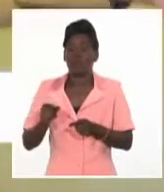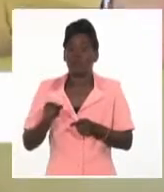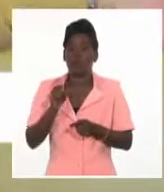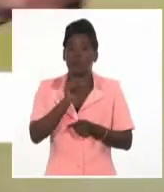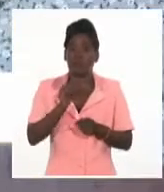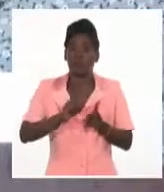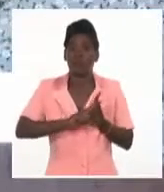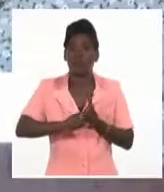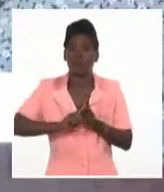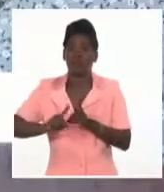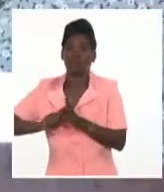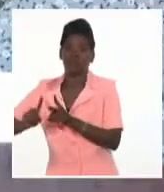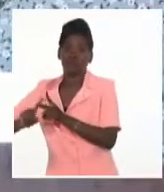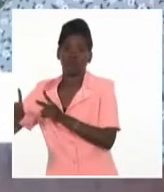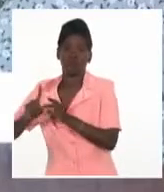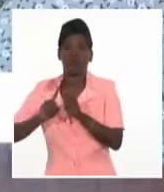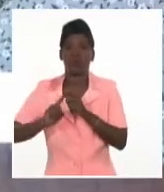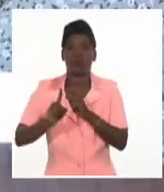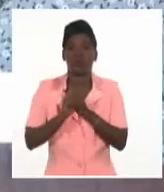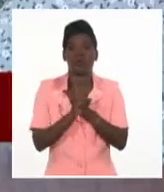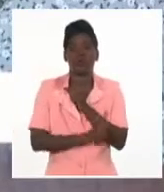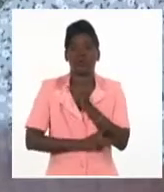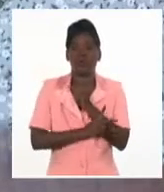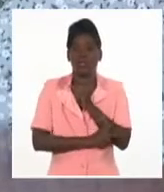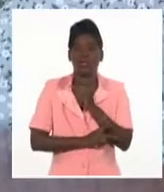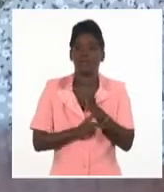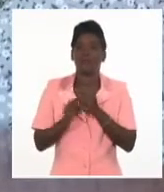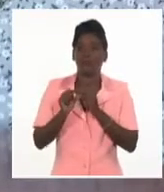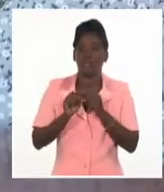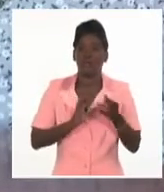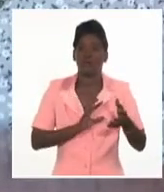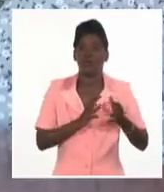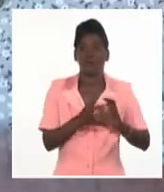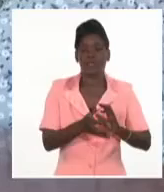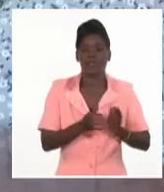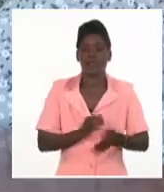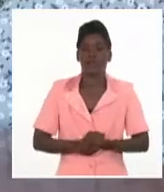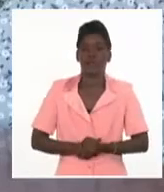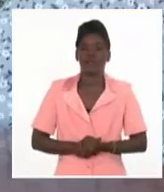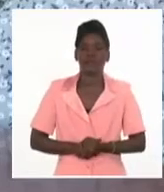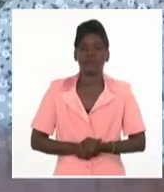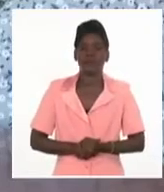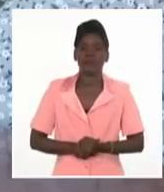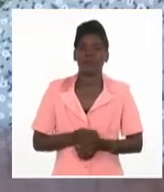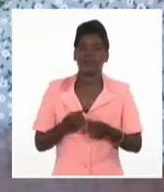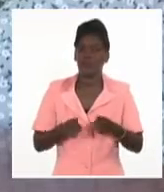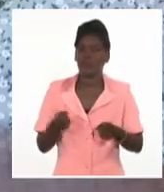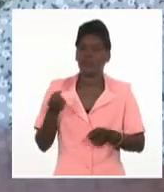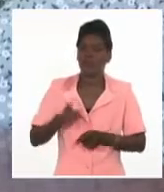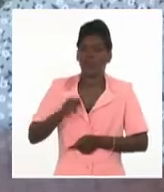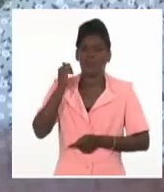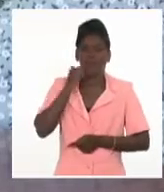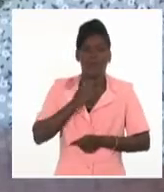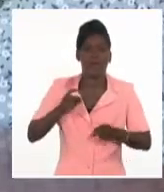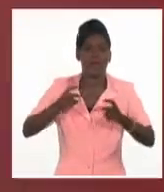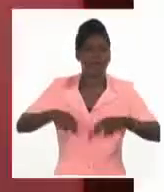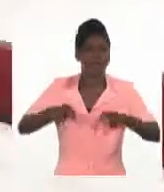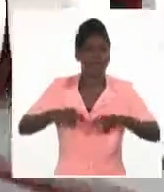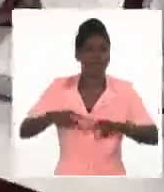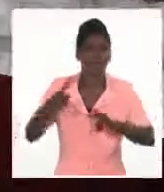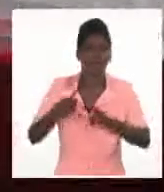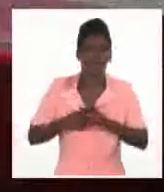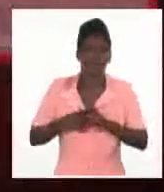han salido de Cuba. Todo eso pues es un complejo proceso en el cual todavía falta mucho por avanzar en ese